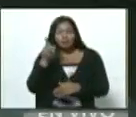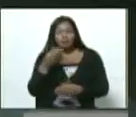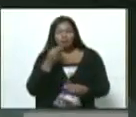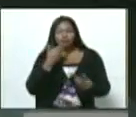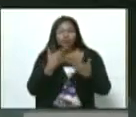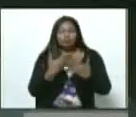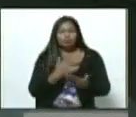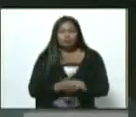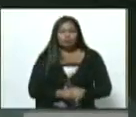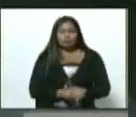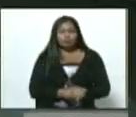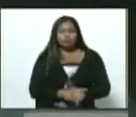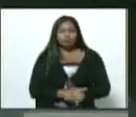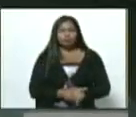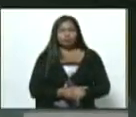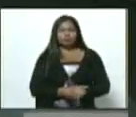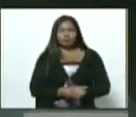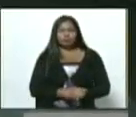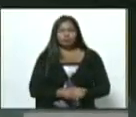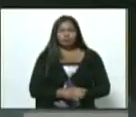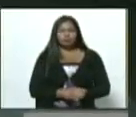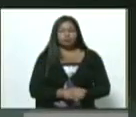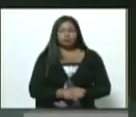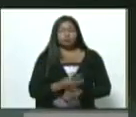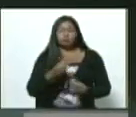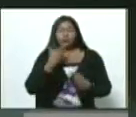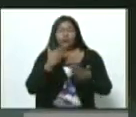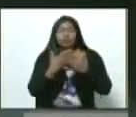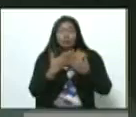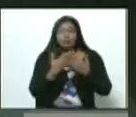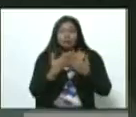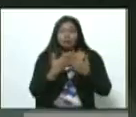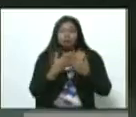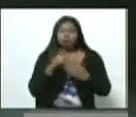gracias. Muchas gracias, doctor Elvis Amoroso.